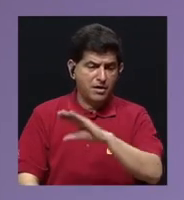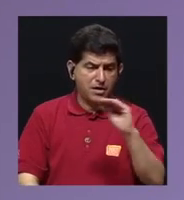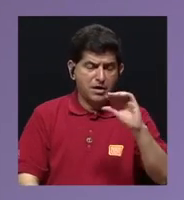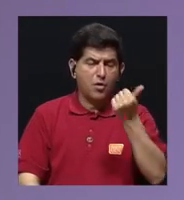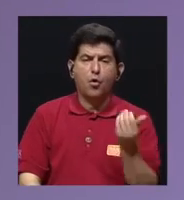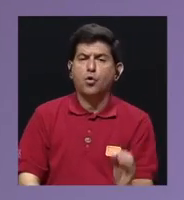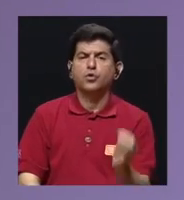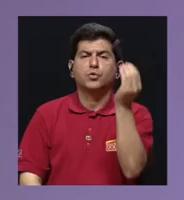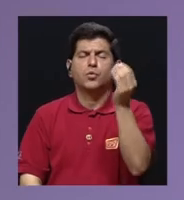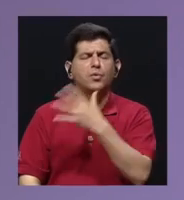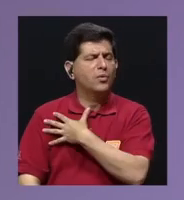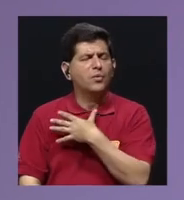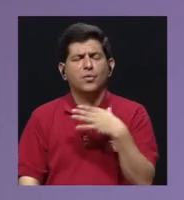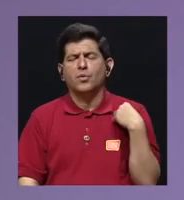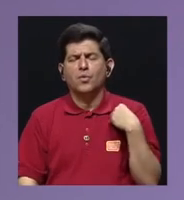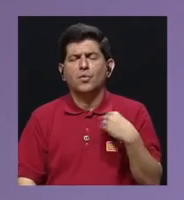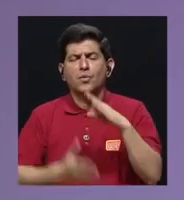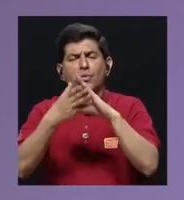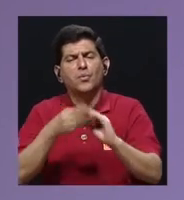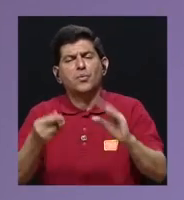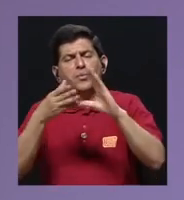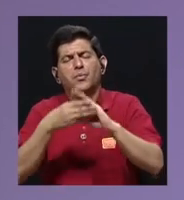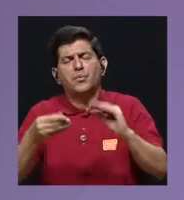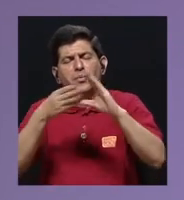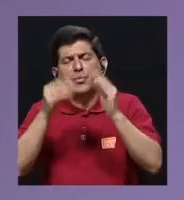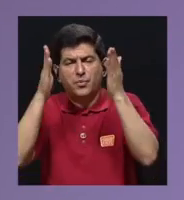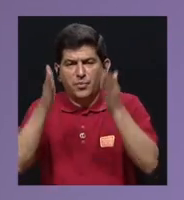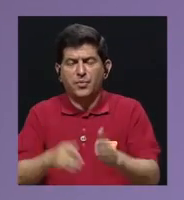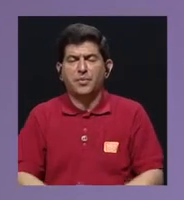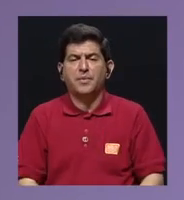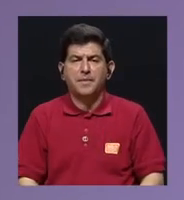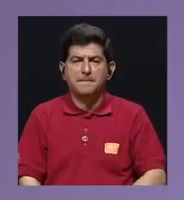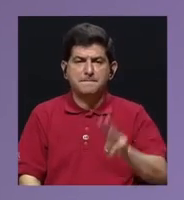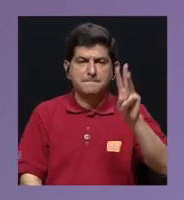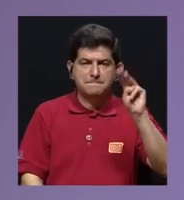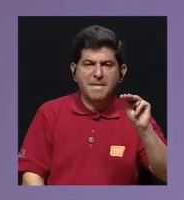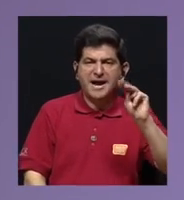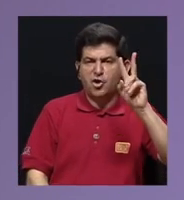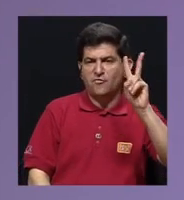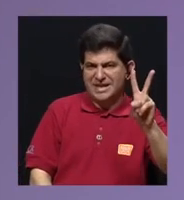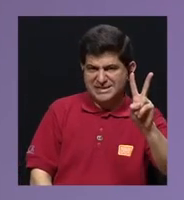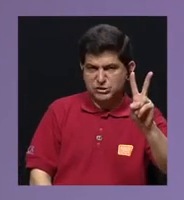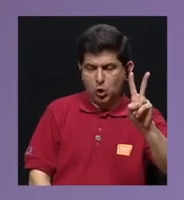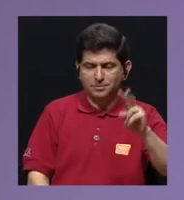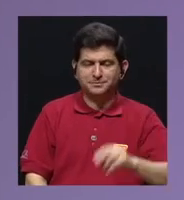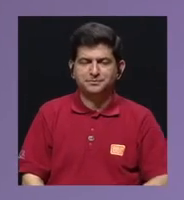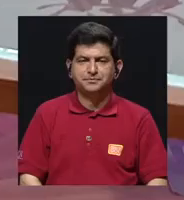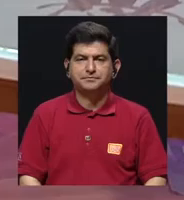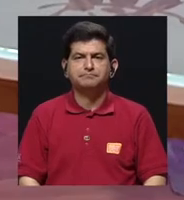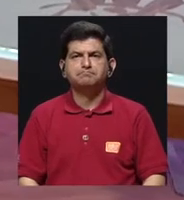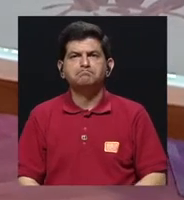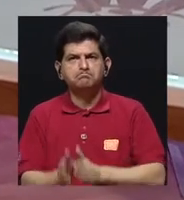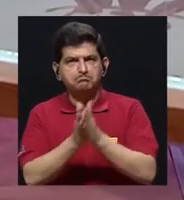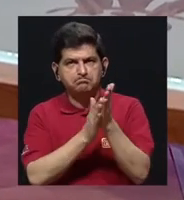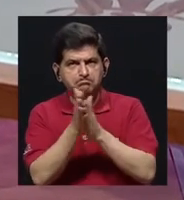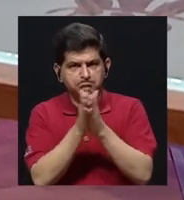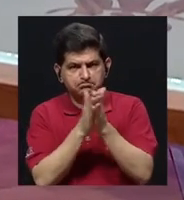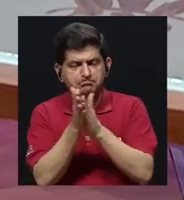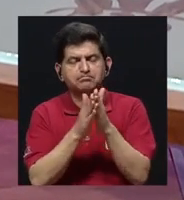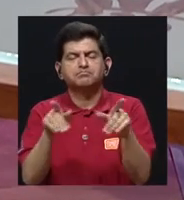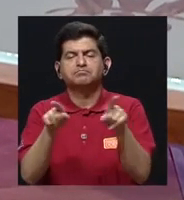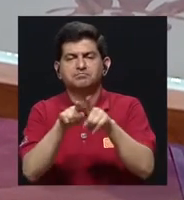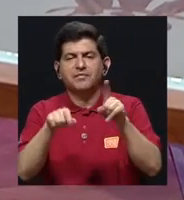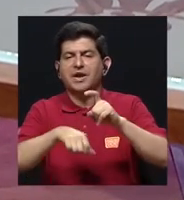otro muchacho que le gusta mucho hacer cuentacuentos, Marco Vinicio, y quería aprovechar